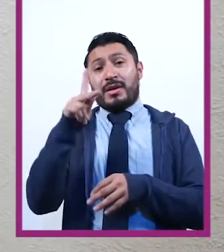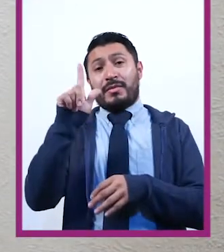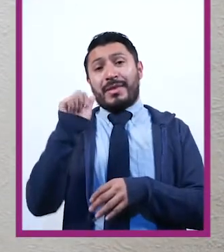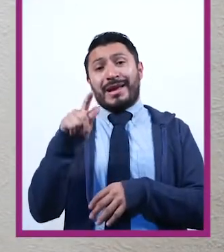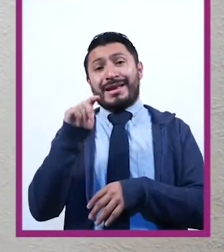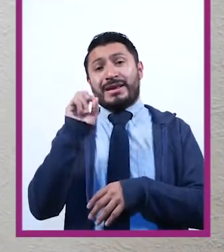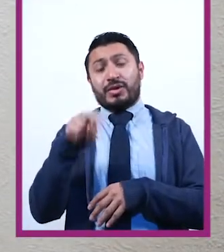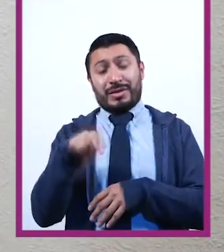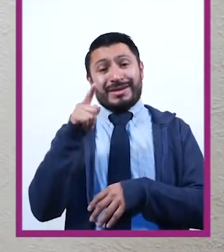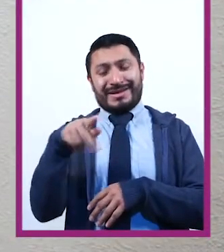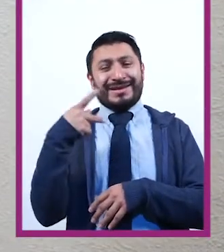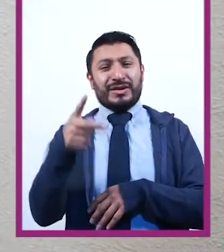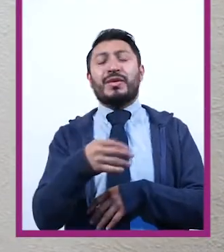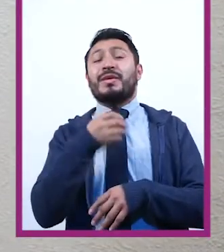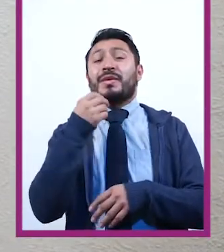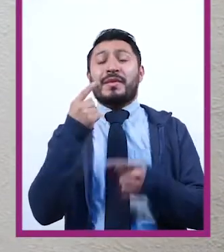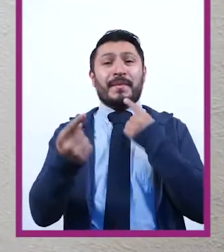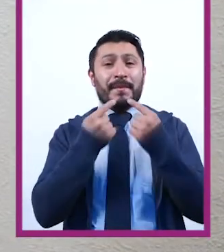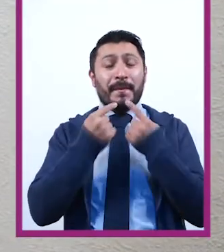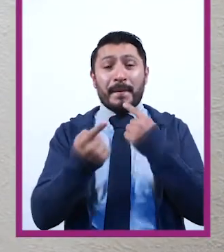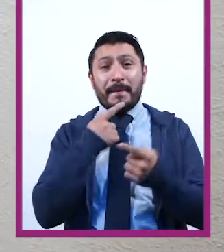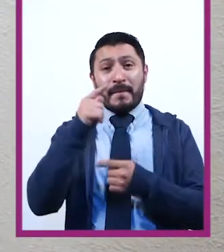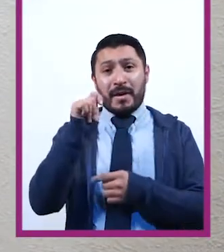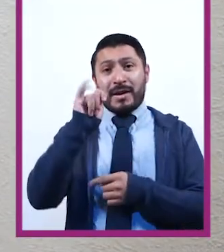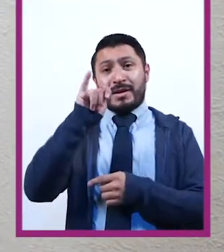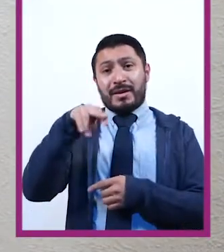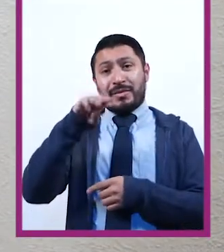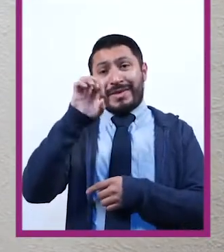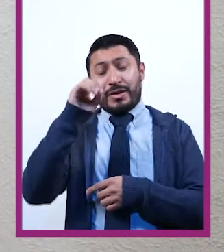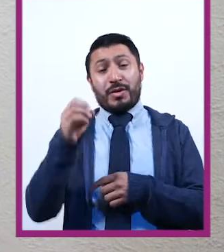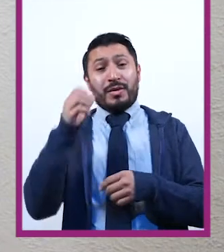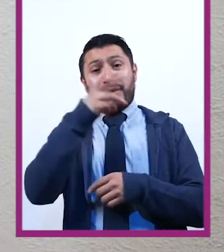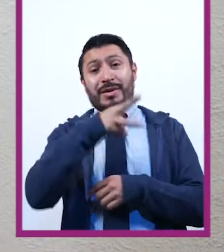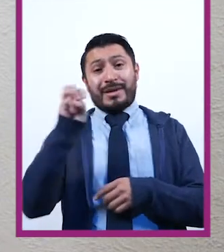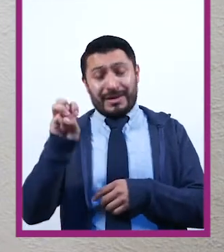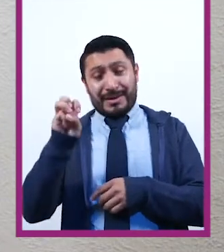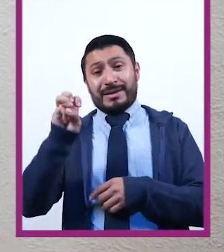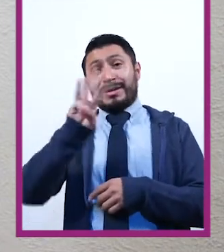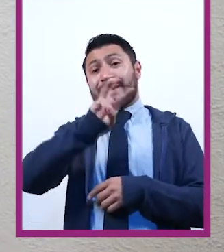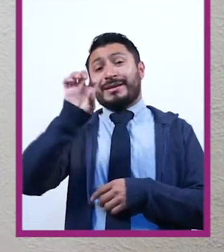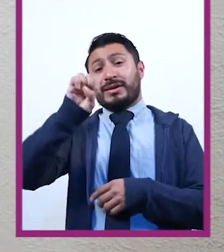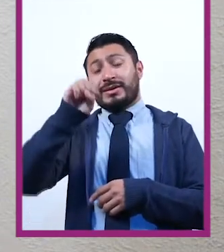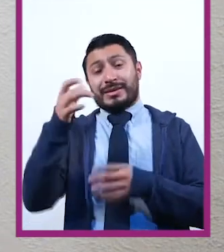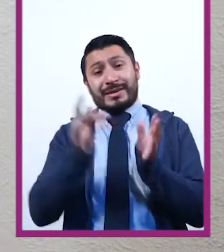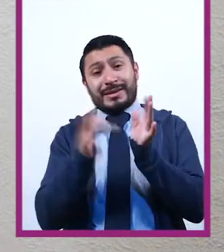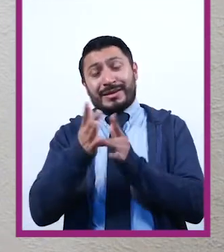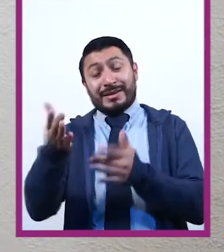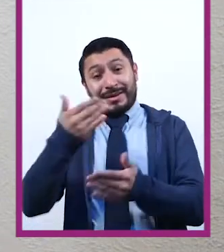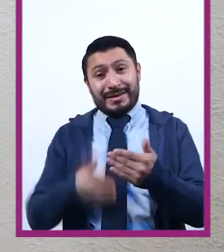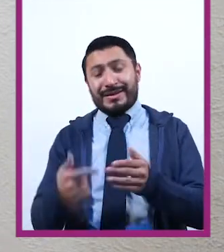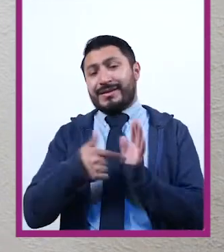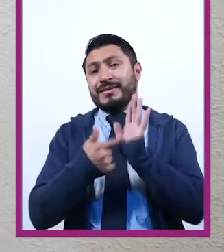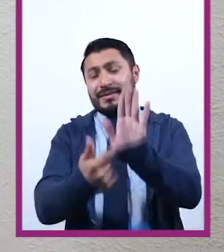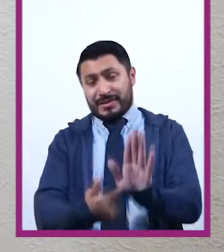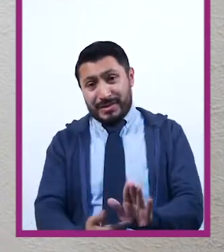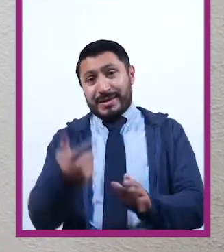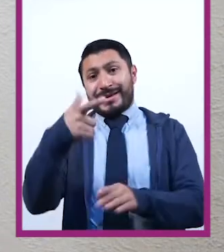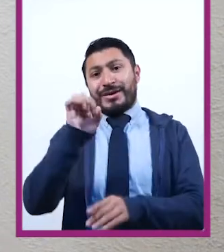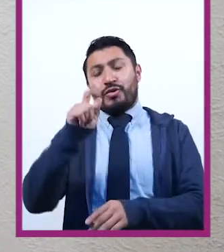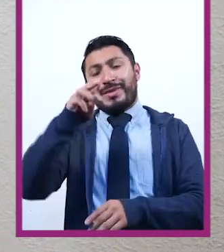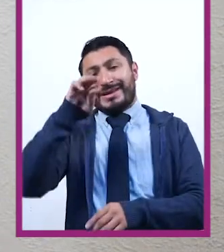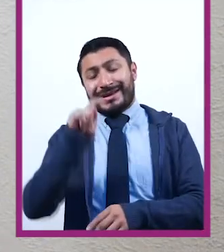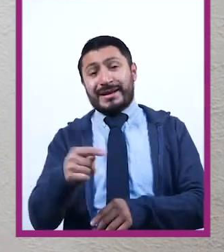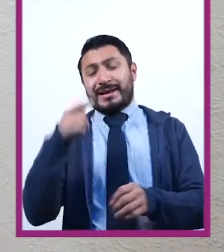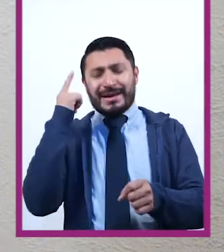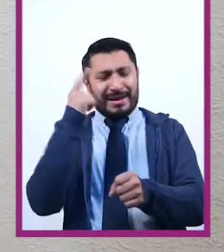Otro hombre importante fue Platón, quien en su diálogo Timeo, en el año 360 a.C., propone que la geometría es